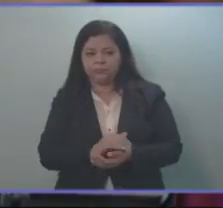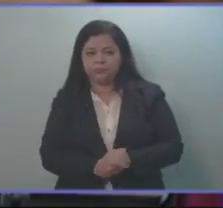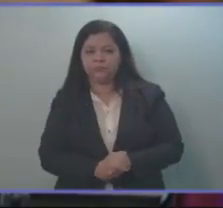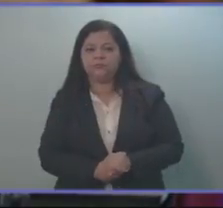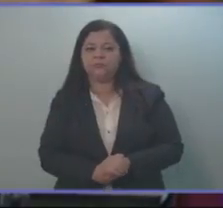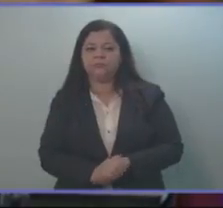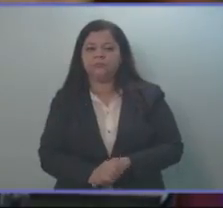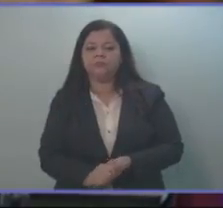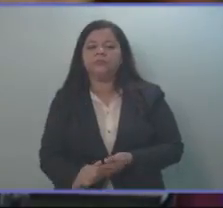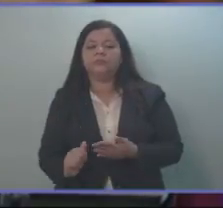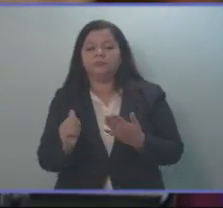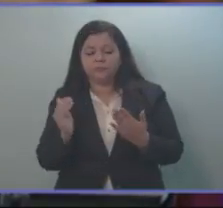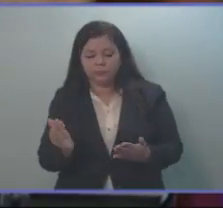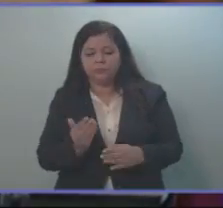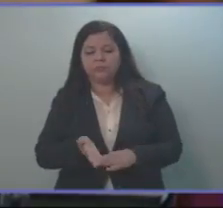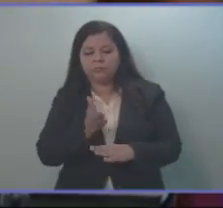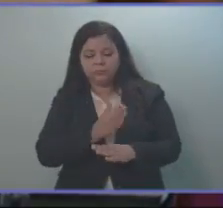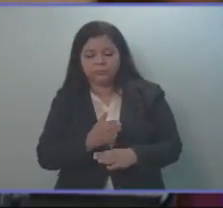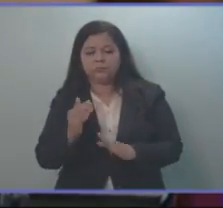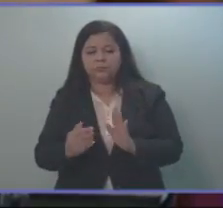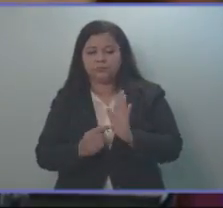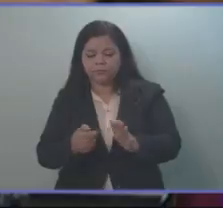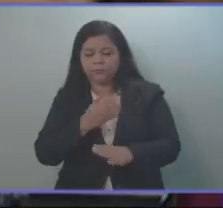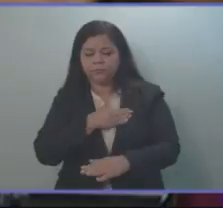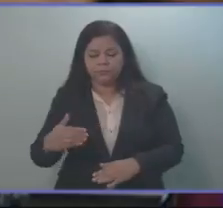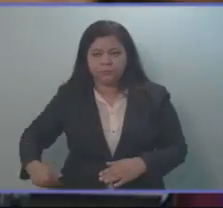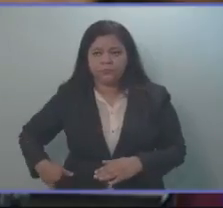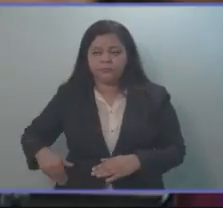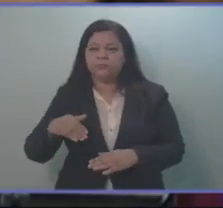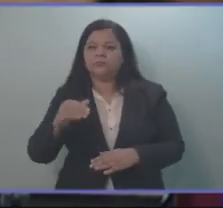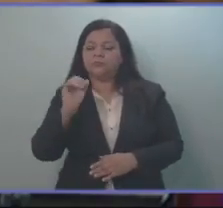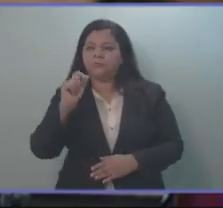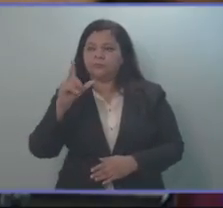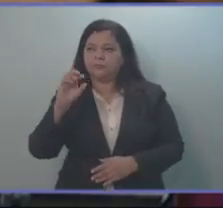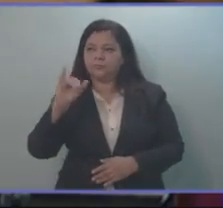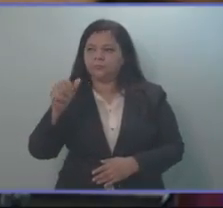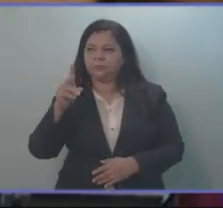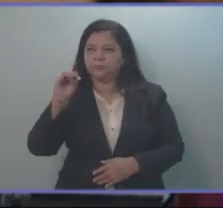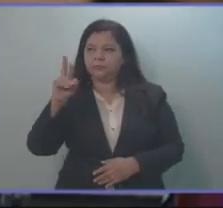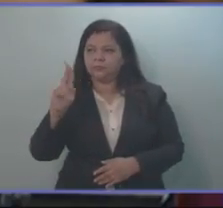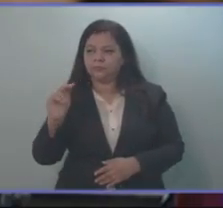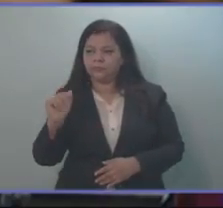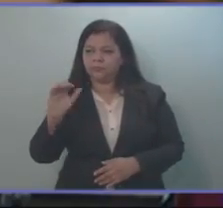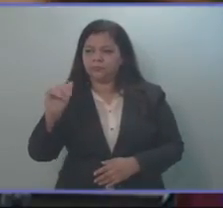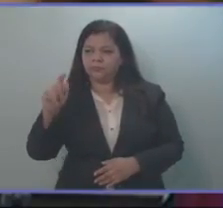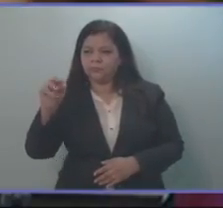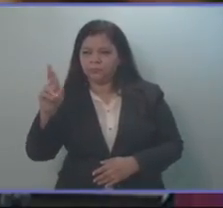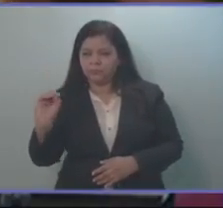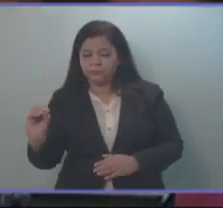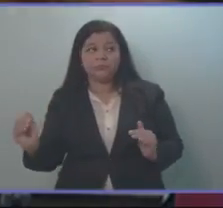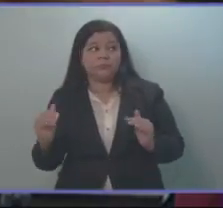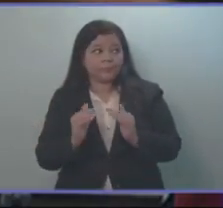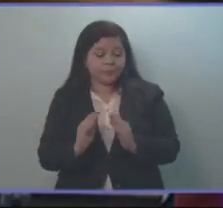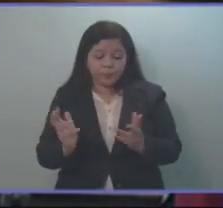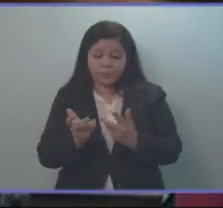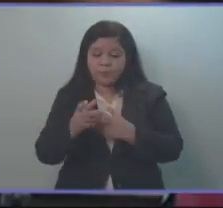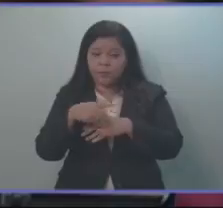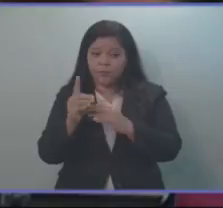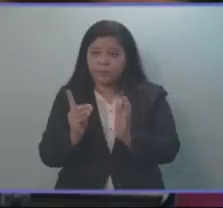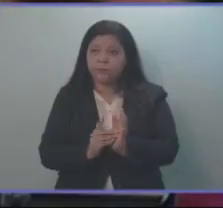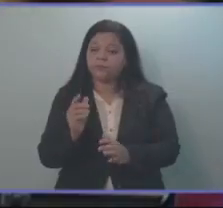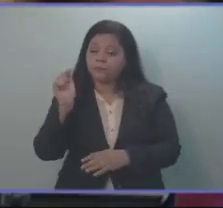que presidía la diputada Alejandrina Castro como presidenta y que también colegas diputados